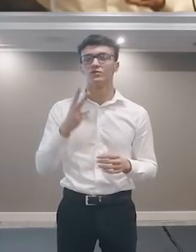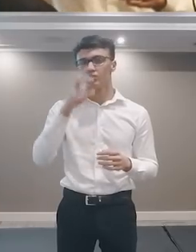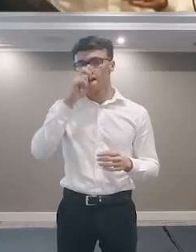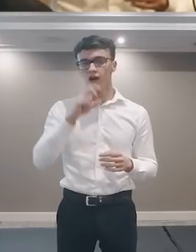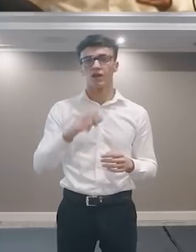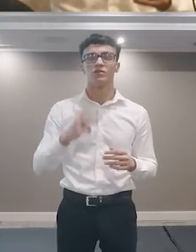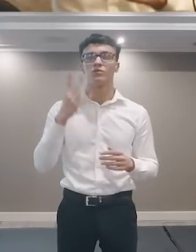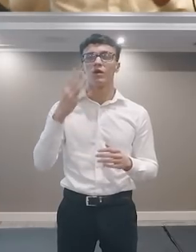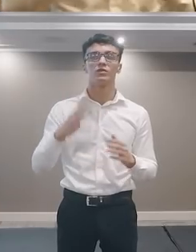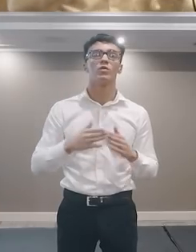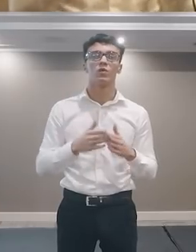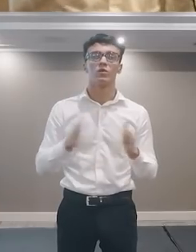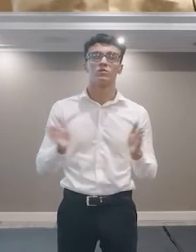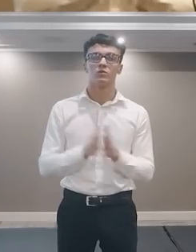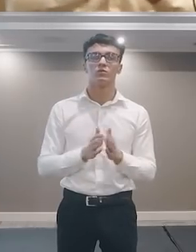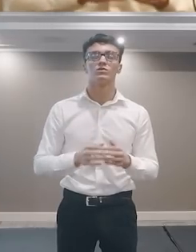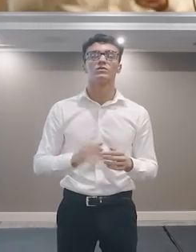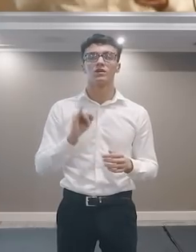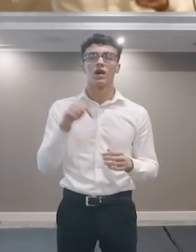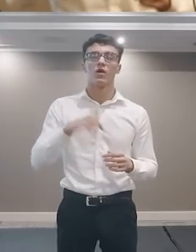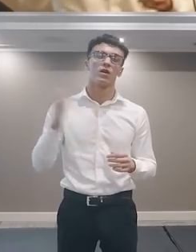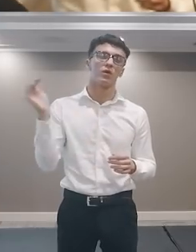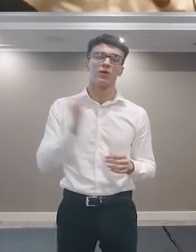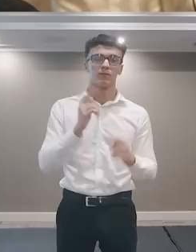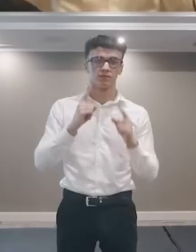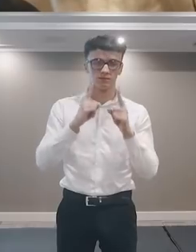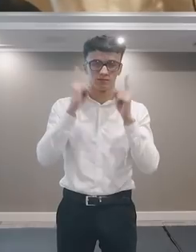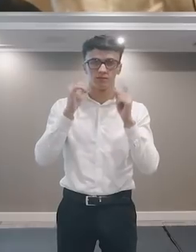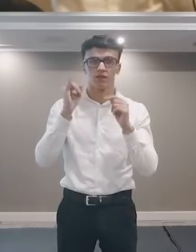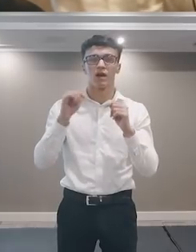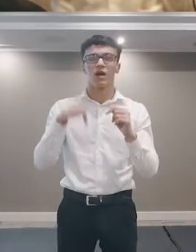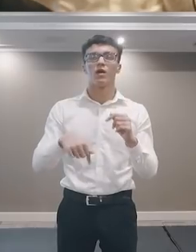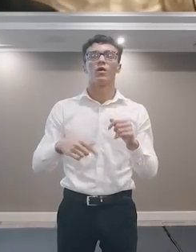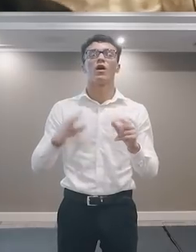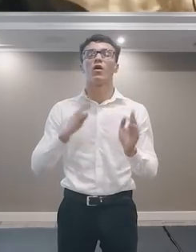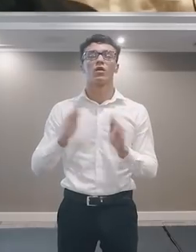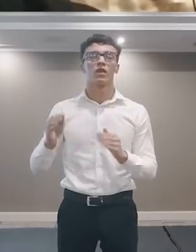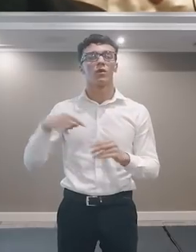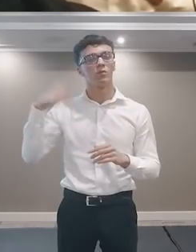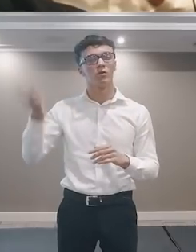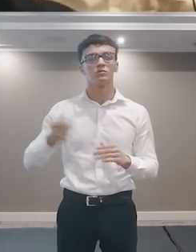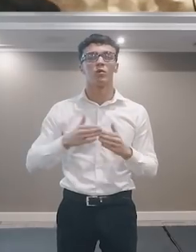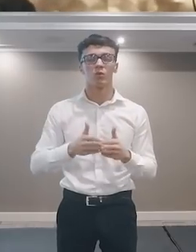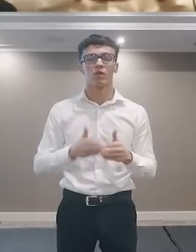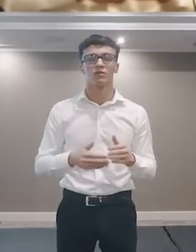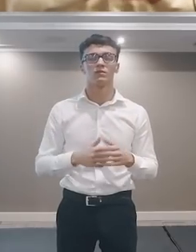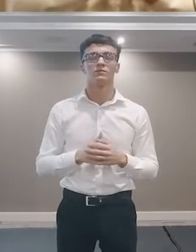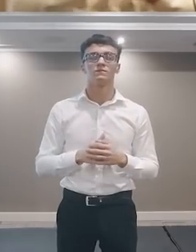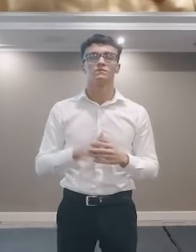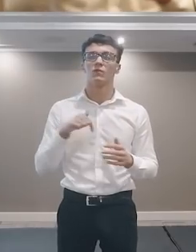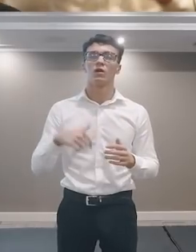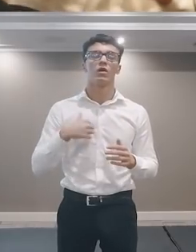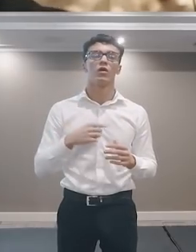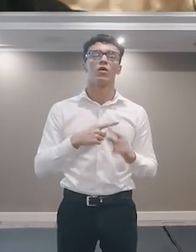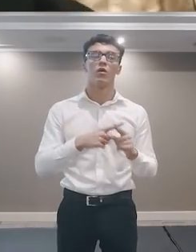hemos hecho cuatro cruceros nos acabamos de volver de asia también y estamos planificando el siguiente eso es realmente lo que yo estaba compartiendo y